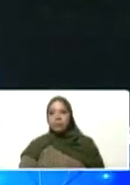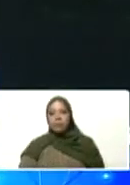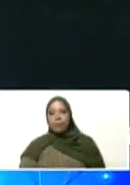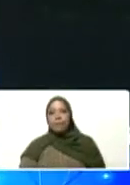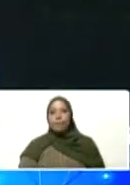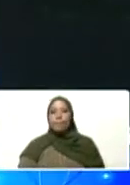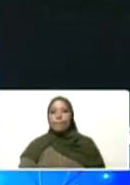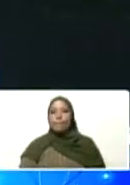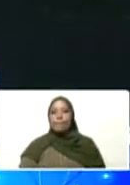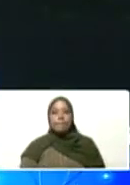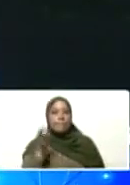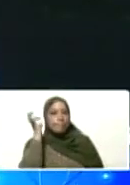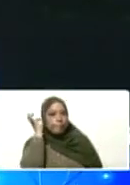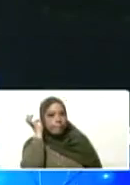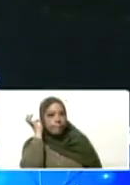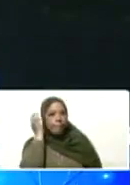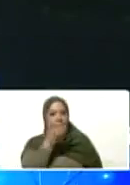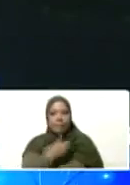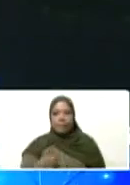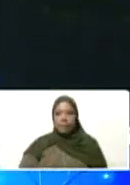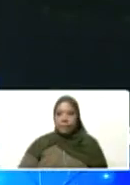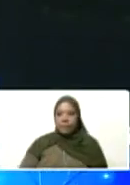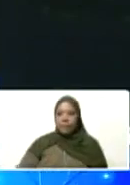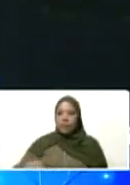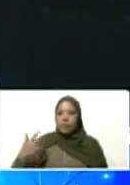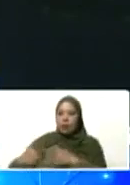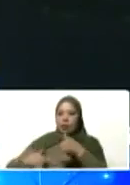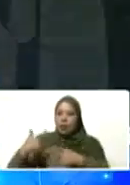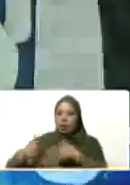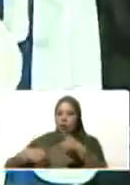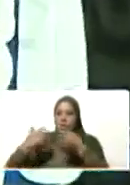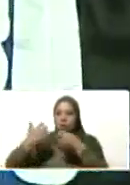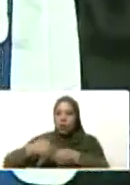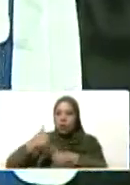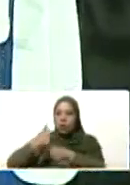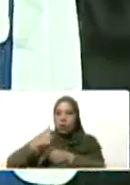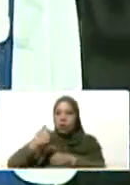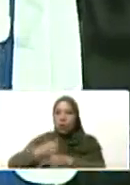Camalis Mundaraín, presidenta de Eventos Agropecuarios Evenagro.